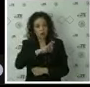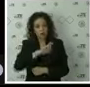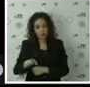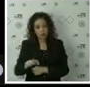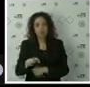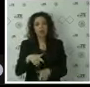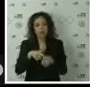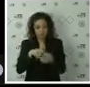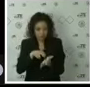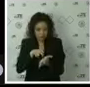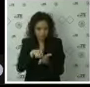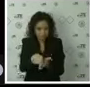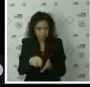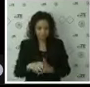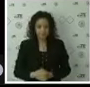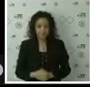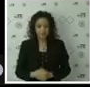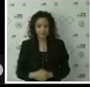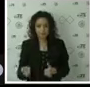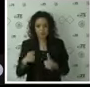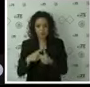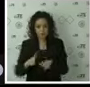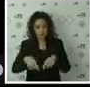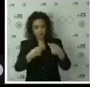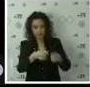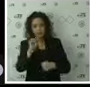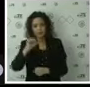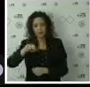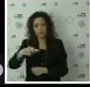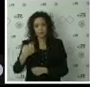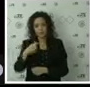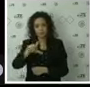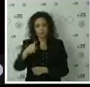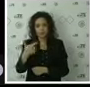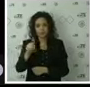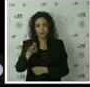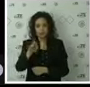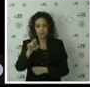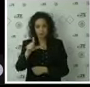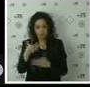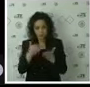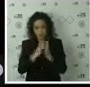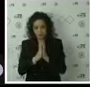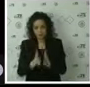querido Ángel, eres el primero. Ángel Gabriel, por favor.